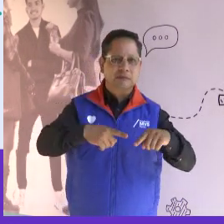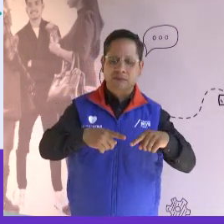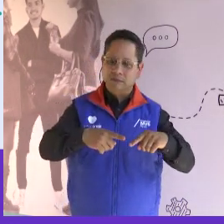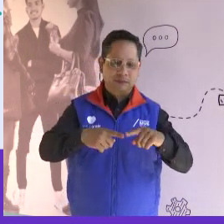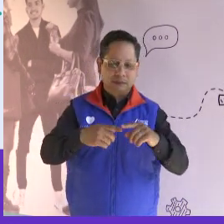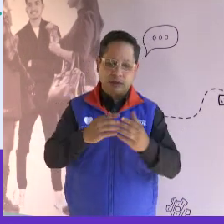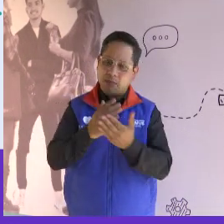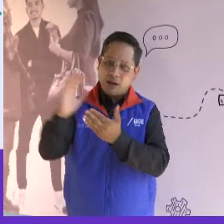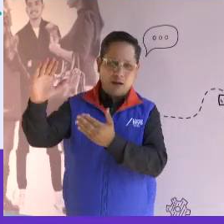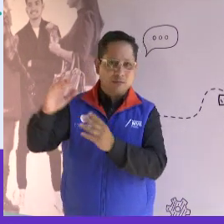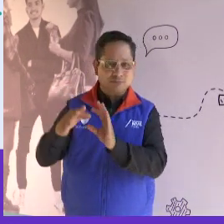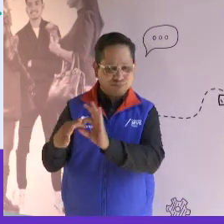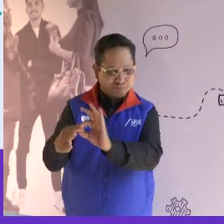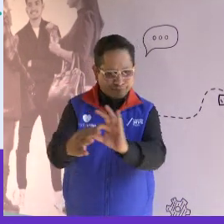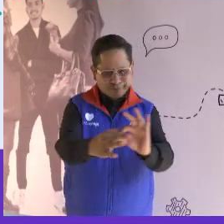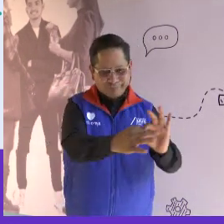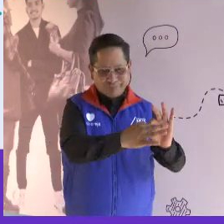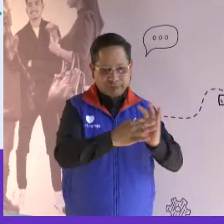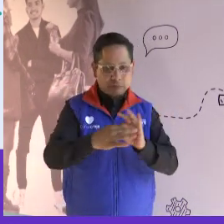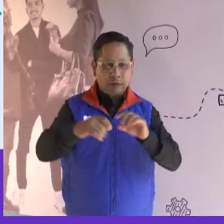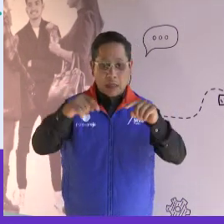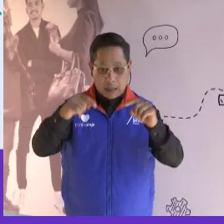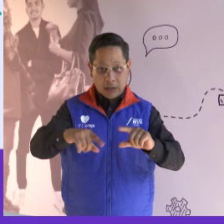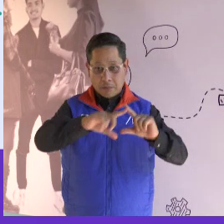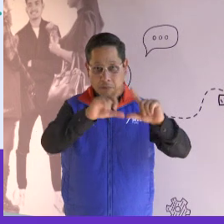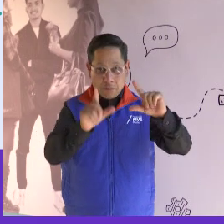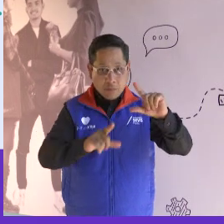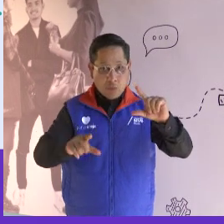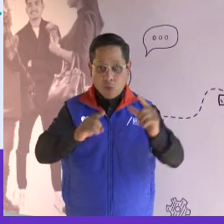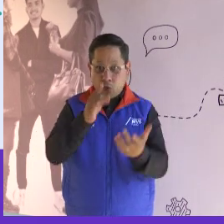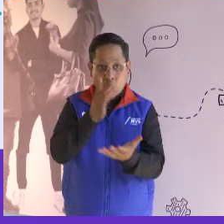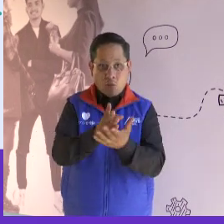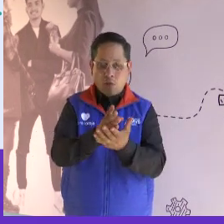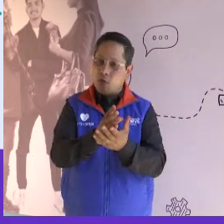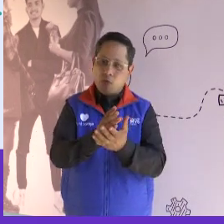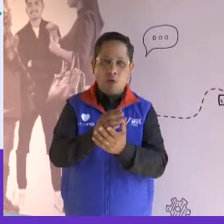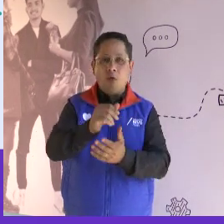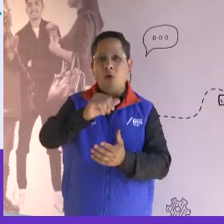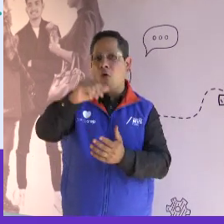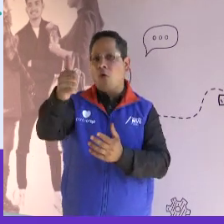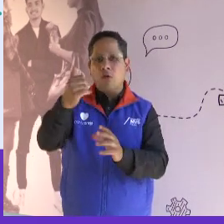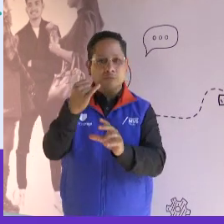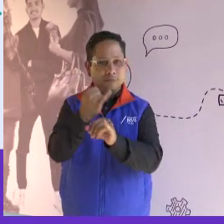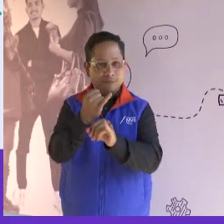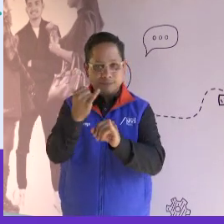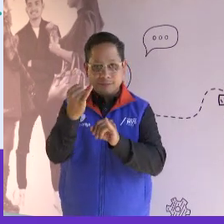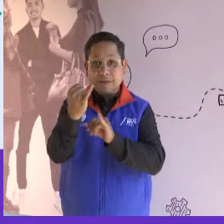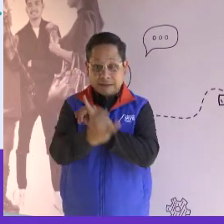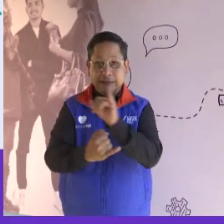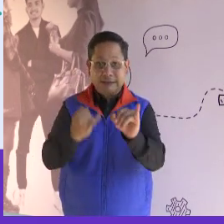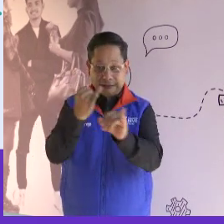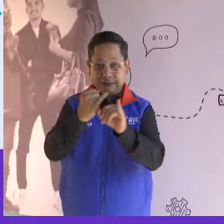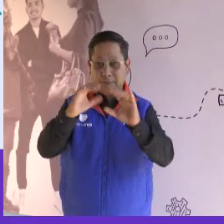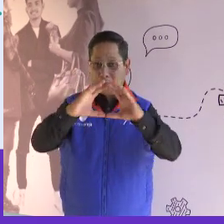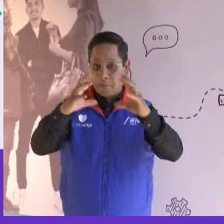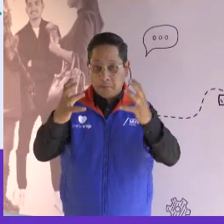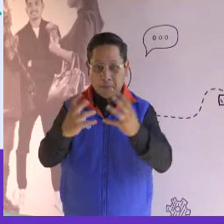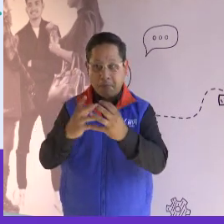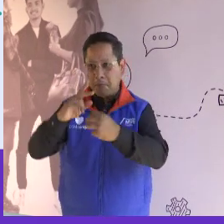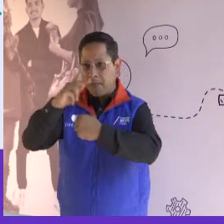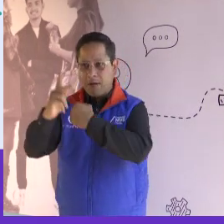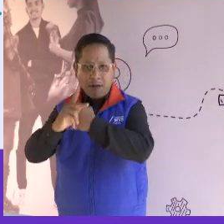redes subnacionales, sino redes nacionales con vínculos internacionales, pues sí permite